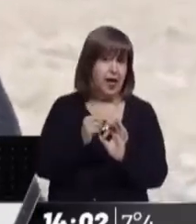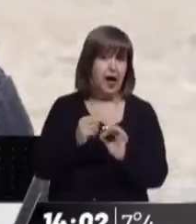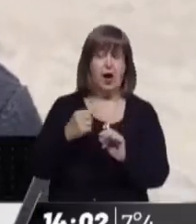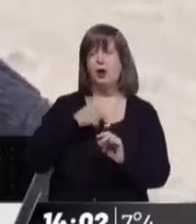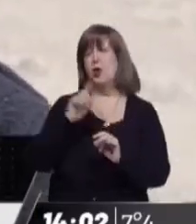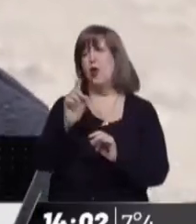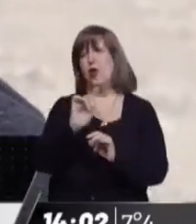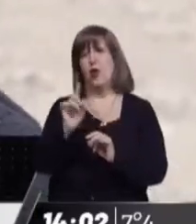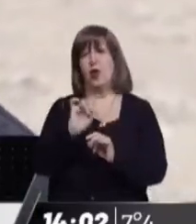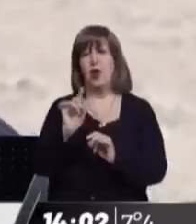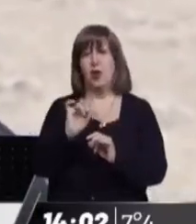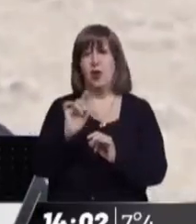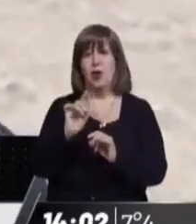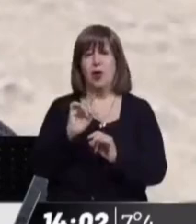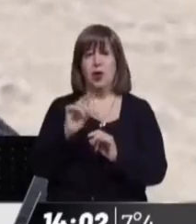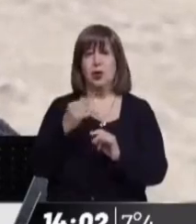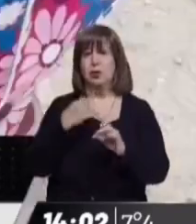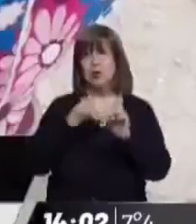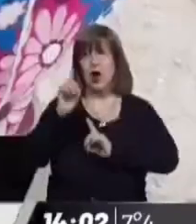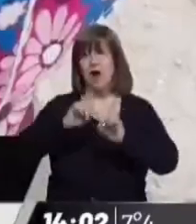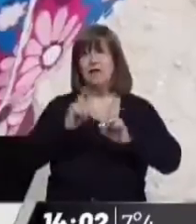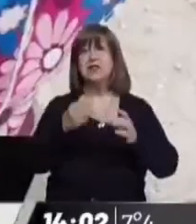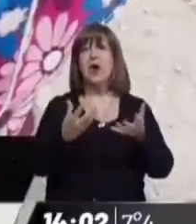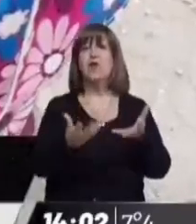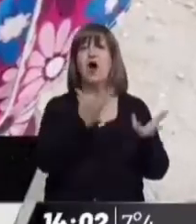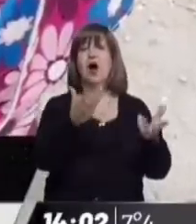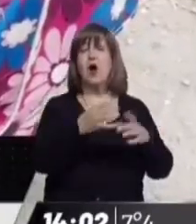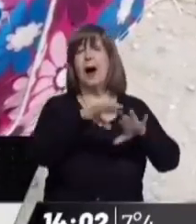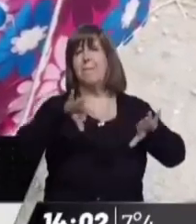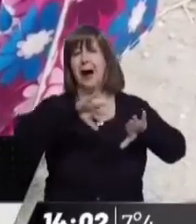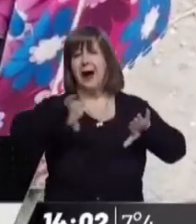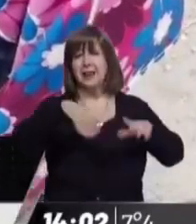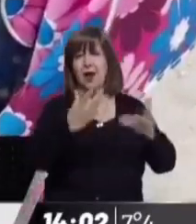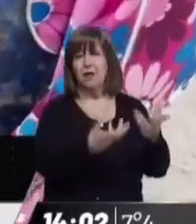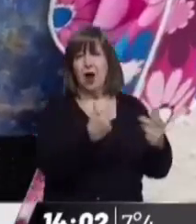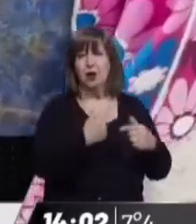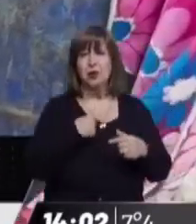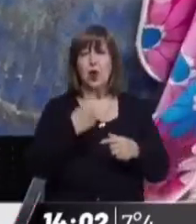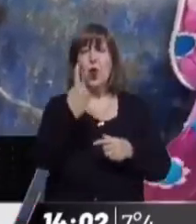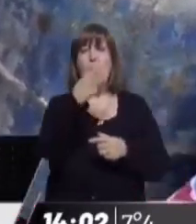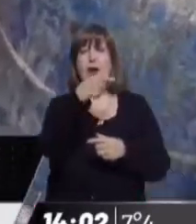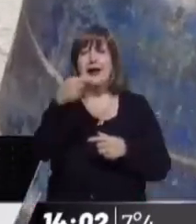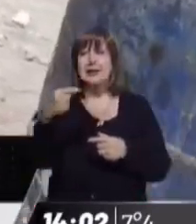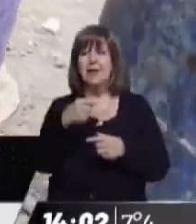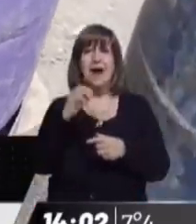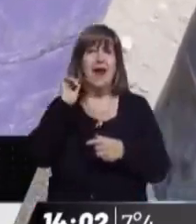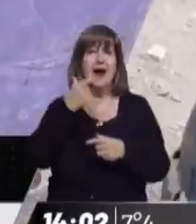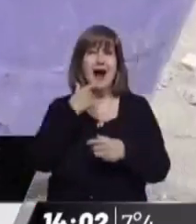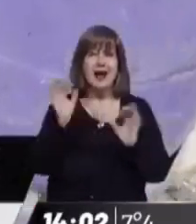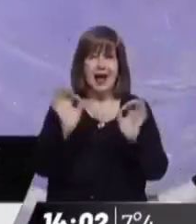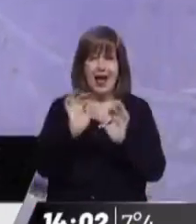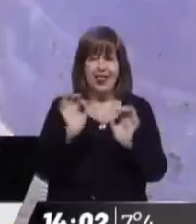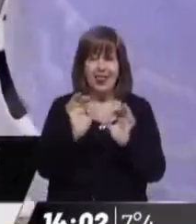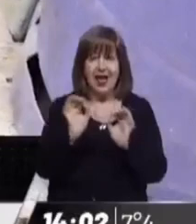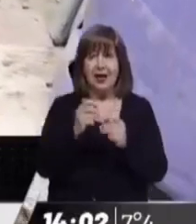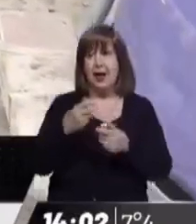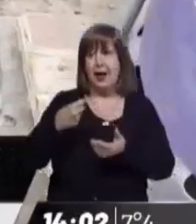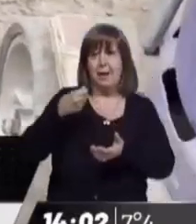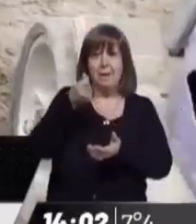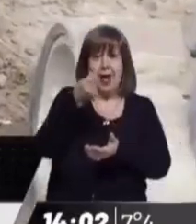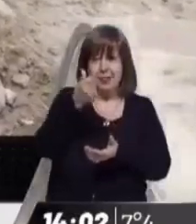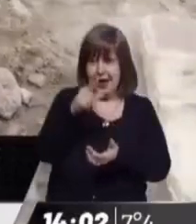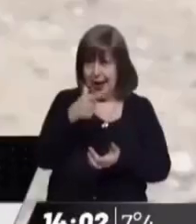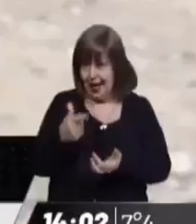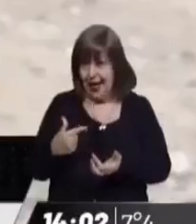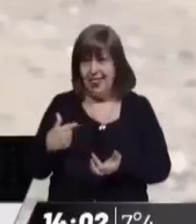doy vuelta como puedo y a veces que hago juego para tener, pues no. Hace una semana que estoy sin gallo, pues no tener ni plata ni trabajo